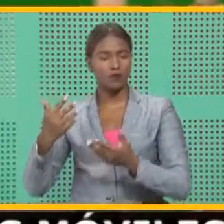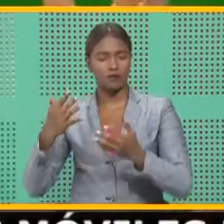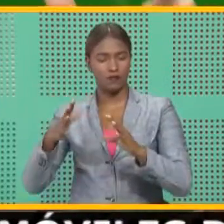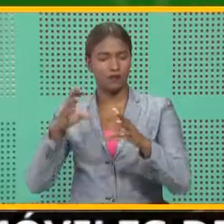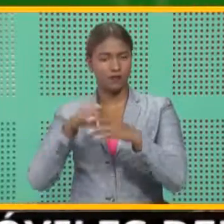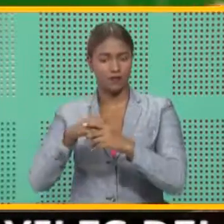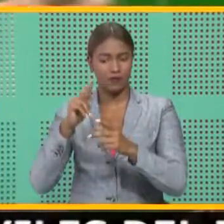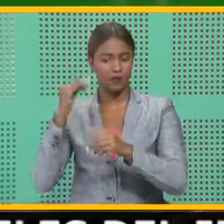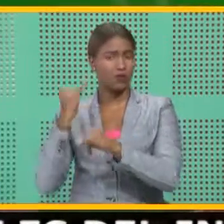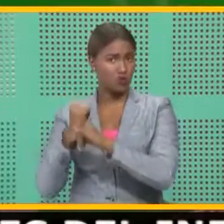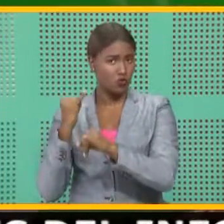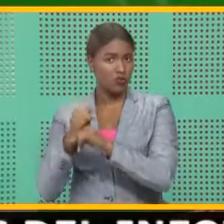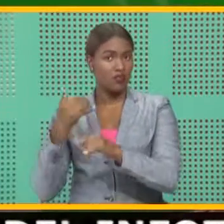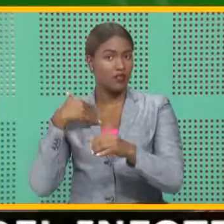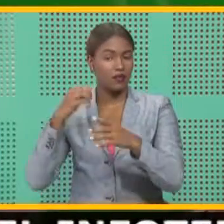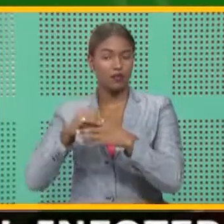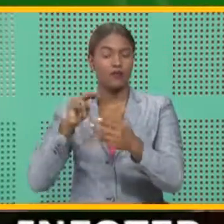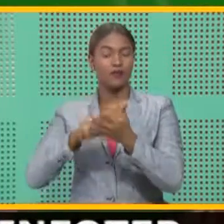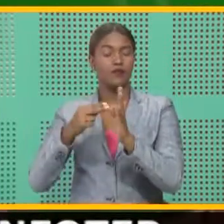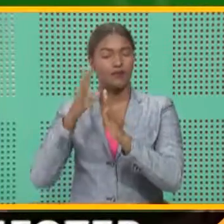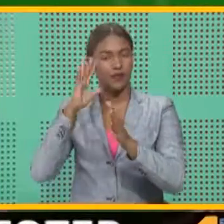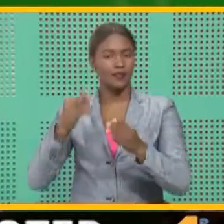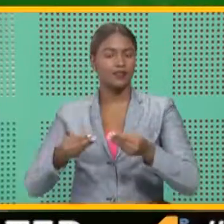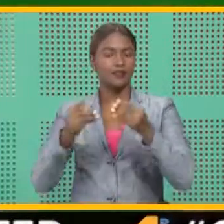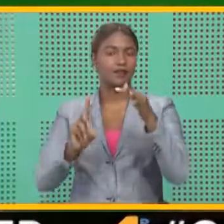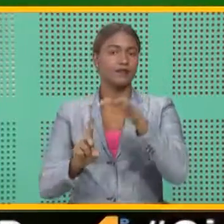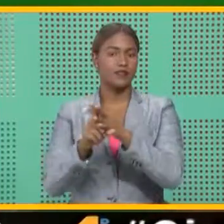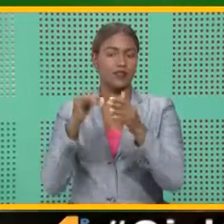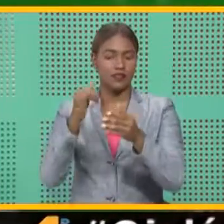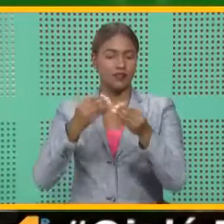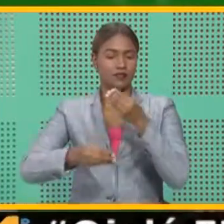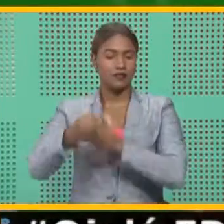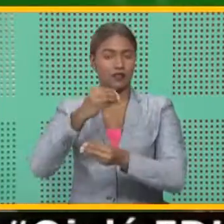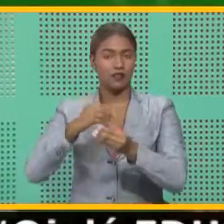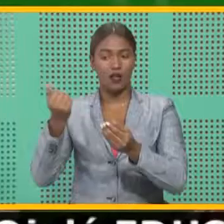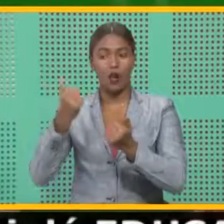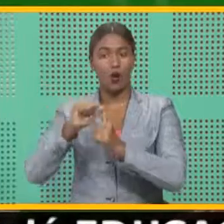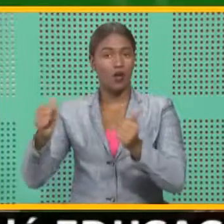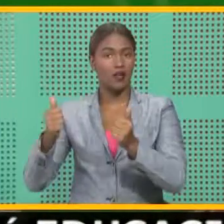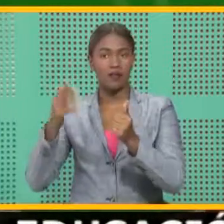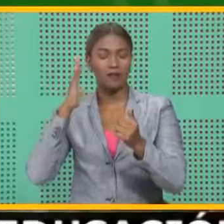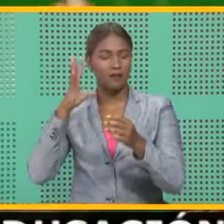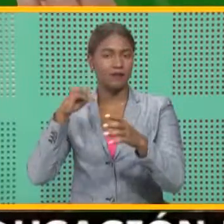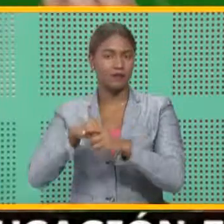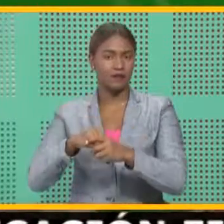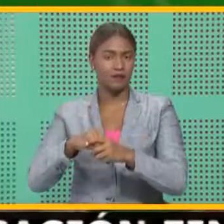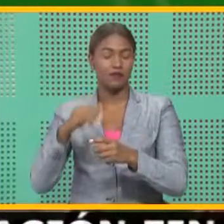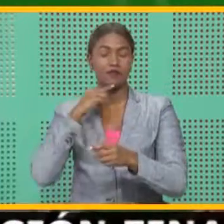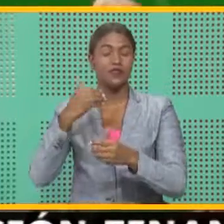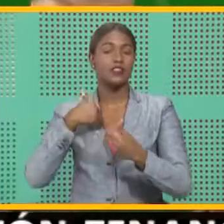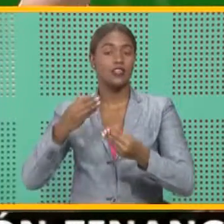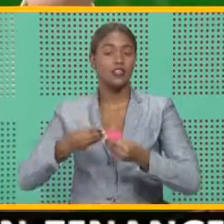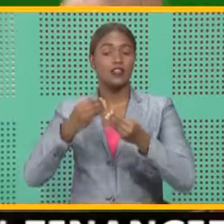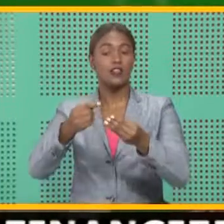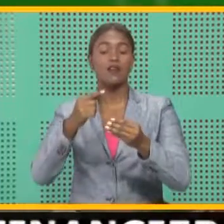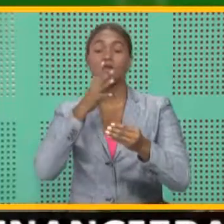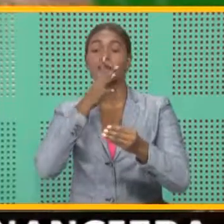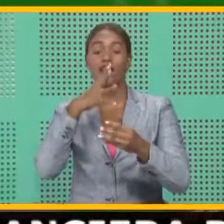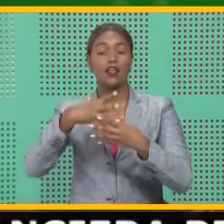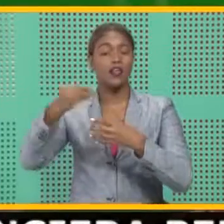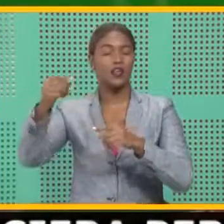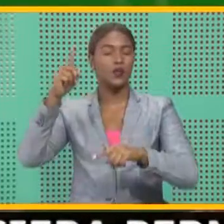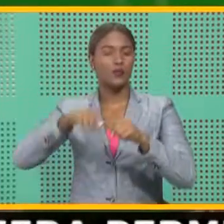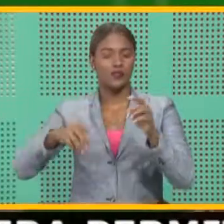las otras instituciones. Entonces ahí se genera esta dinámica. Que ninguna madre salga del hospital sin el